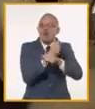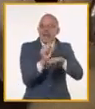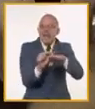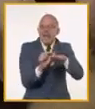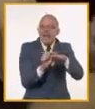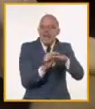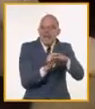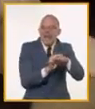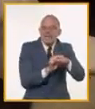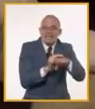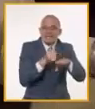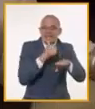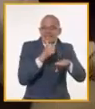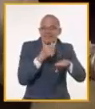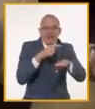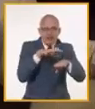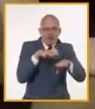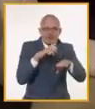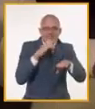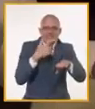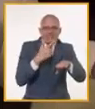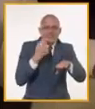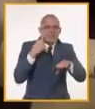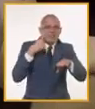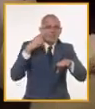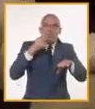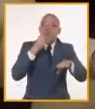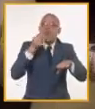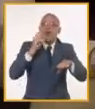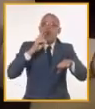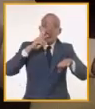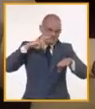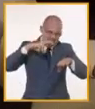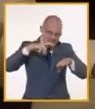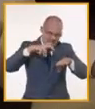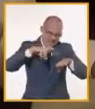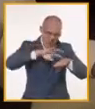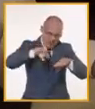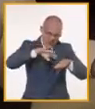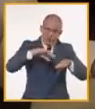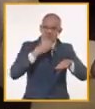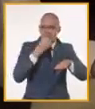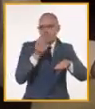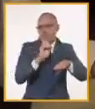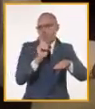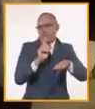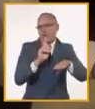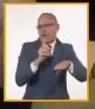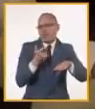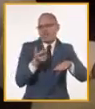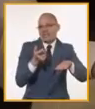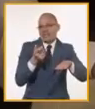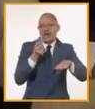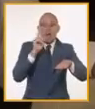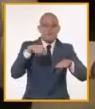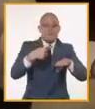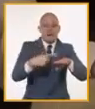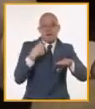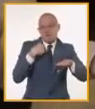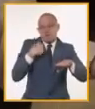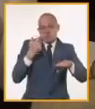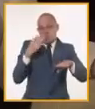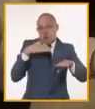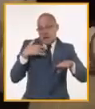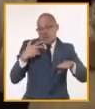la bala, puede ser la cosa, pero bueno, ponernos a escarbar ahí sin rayo X, sin nada, y con una pincita, que era lo que yo tenía, una